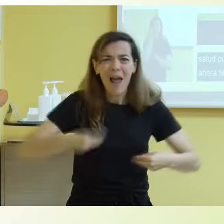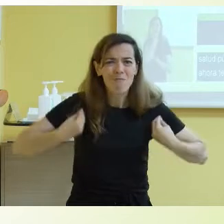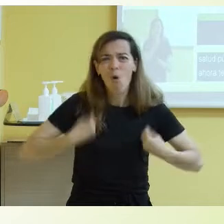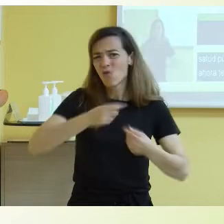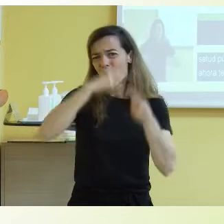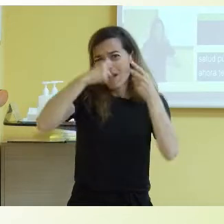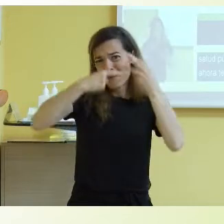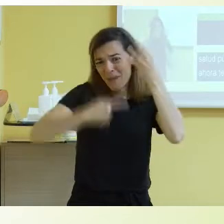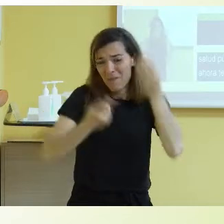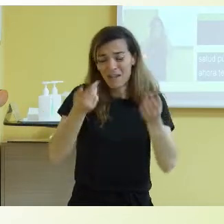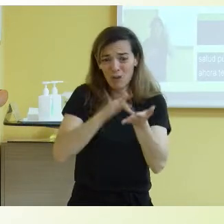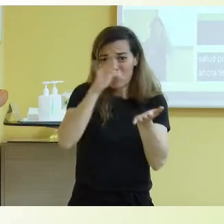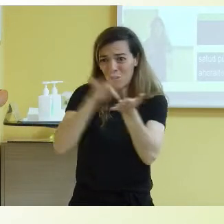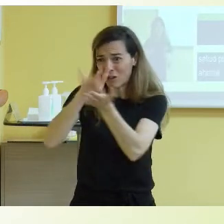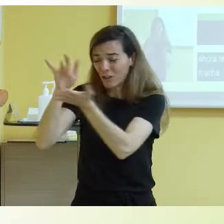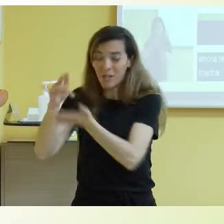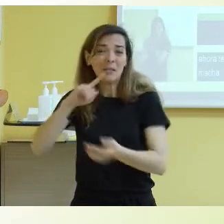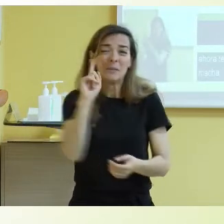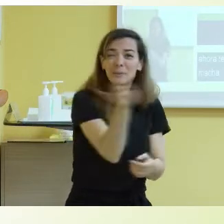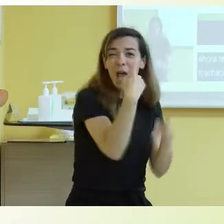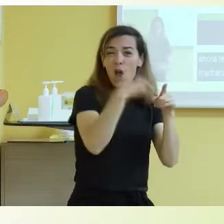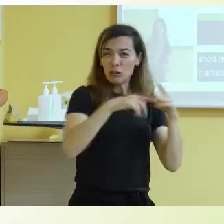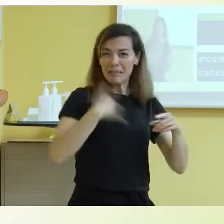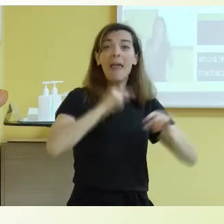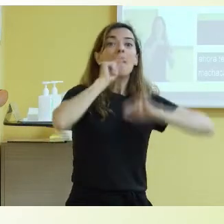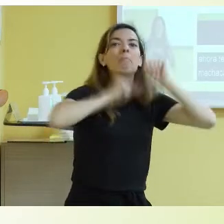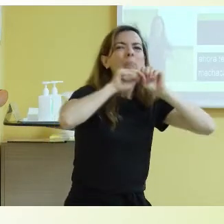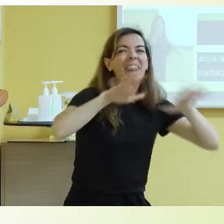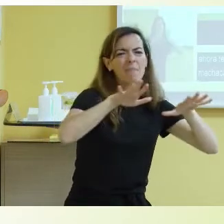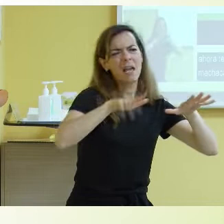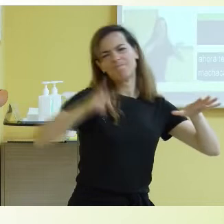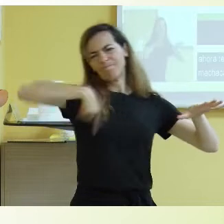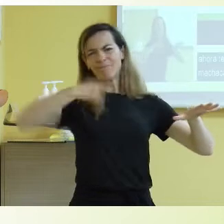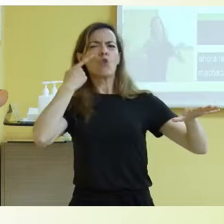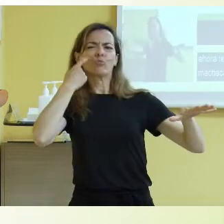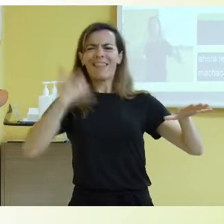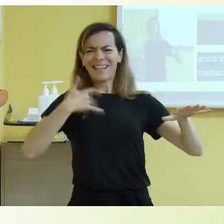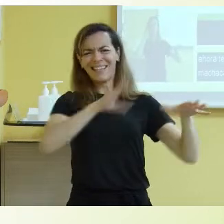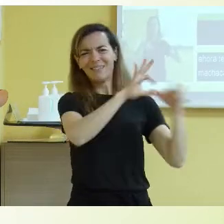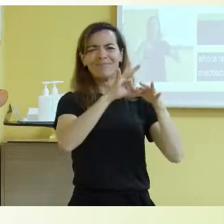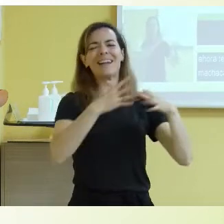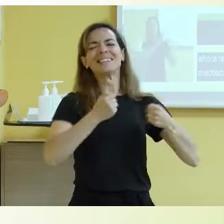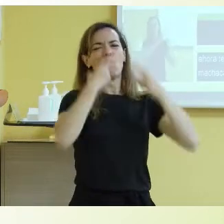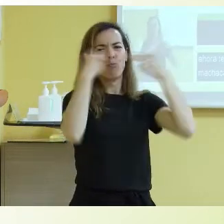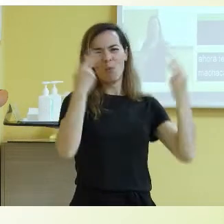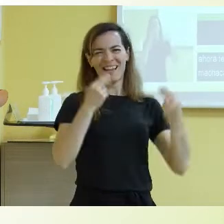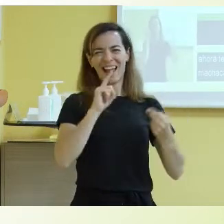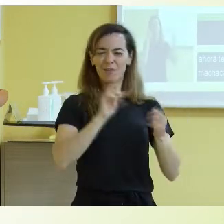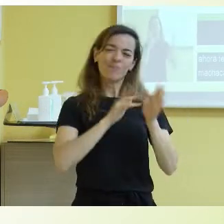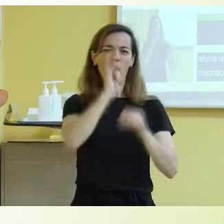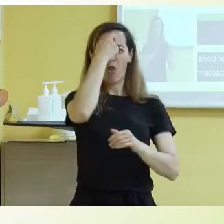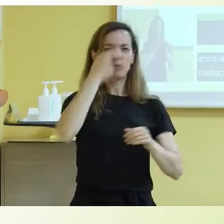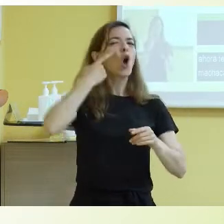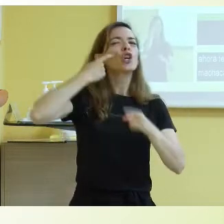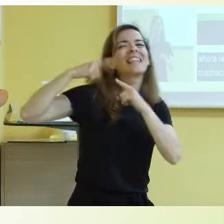cosas. Bueno, pues todo este tipo de cosas estamos ya muy familiarizados con lo que es la salud pública en el sentido más tradicional, el sentido más clásico que viene del